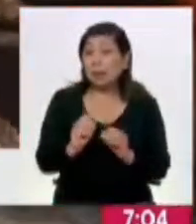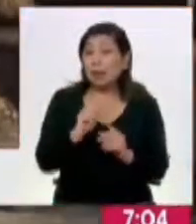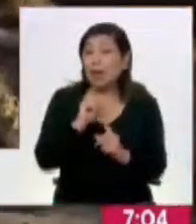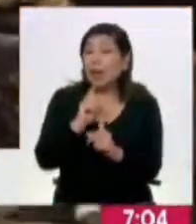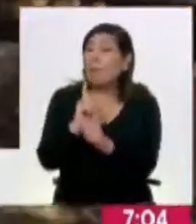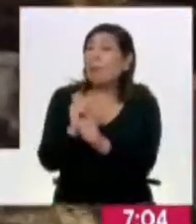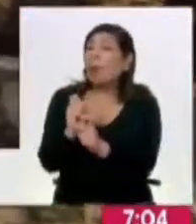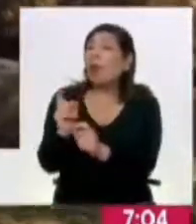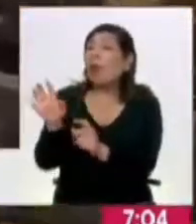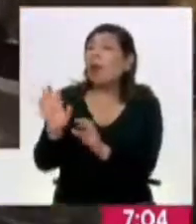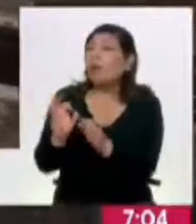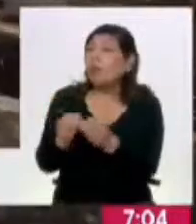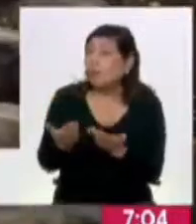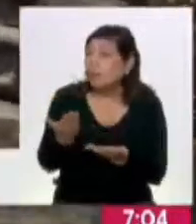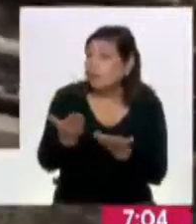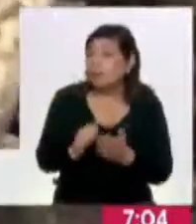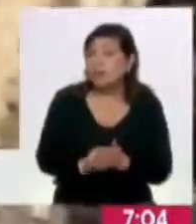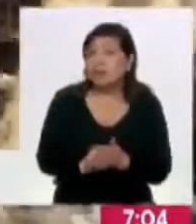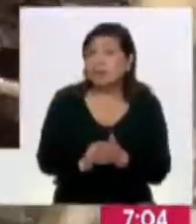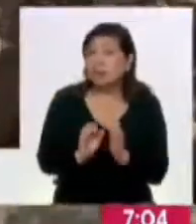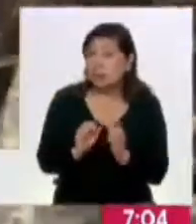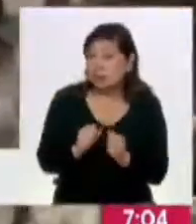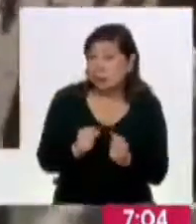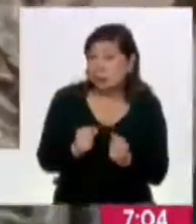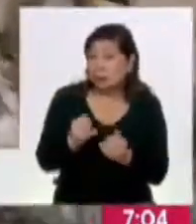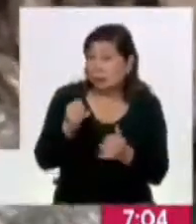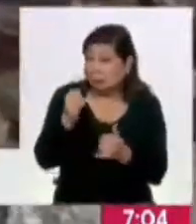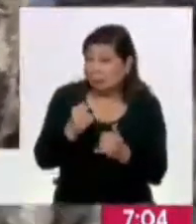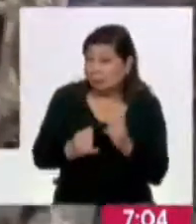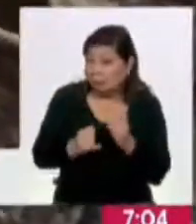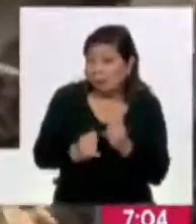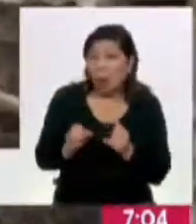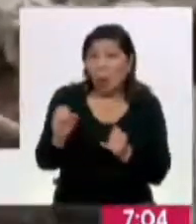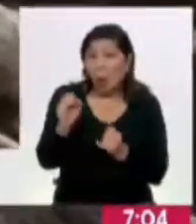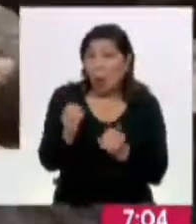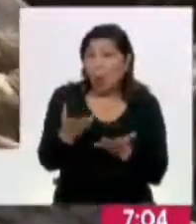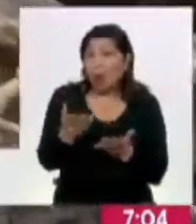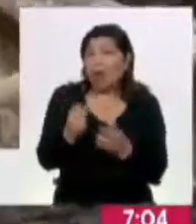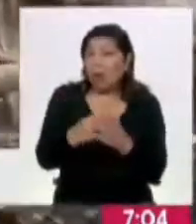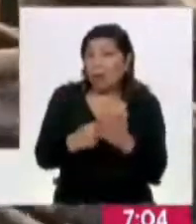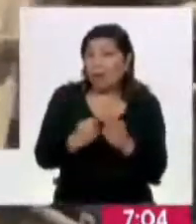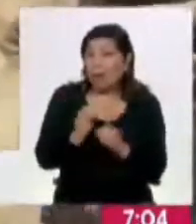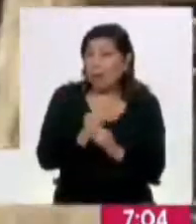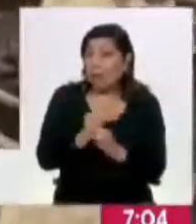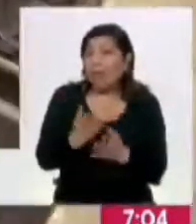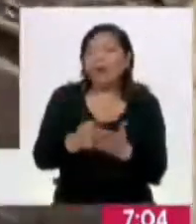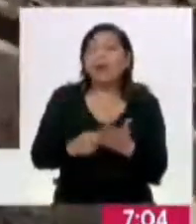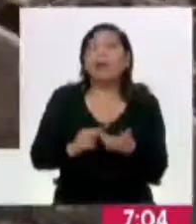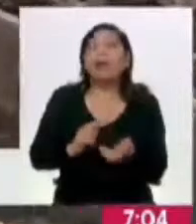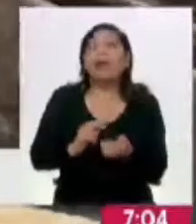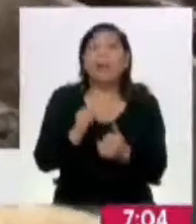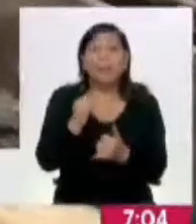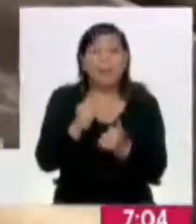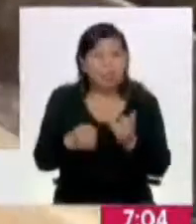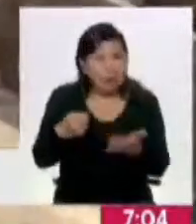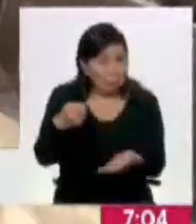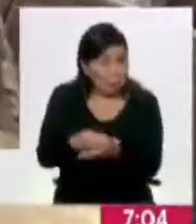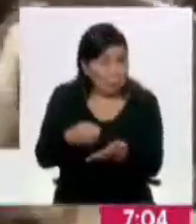la familia, quizás si iba a haber una caducidad o una fecha en particular en que terminaran